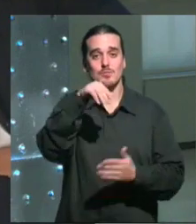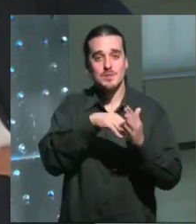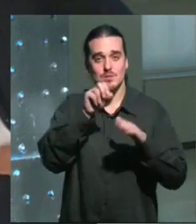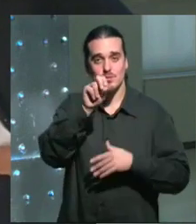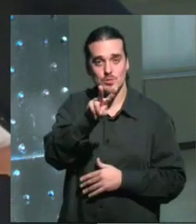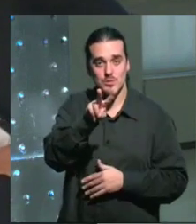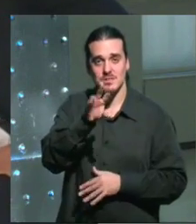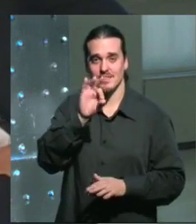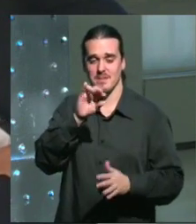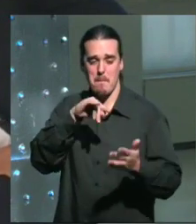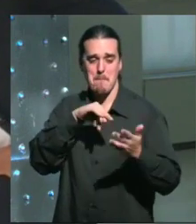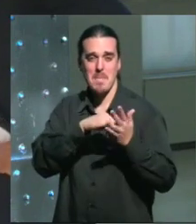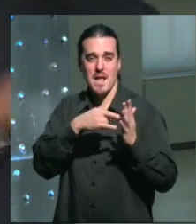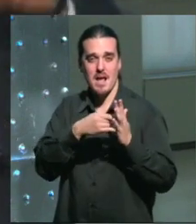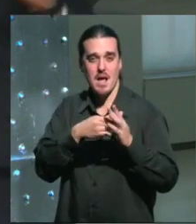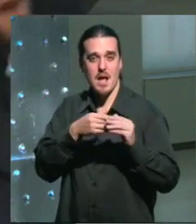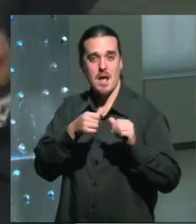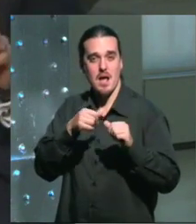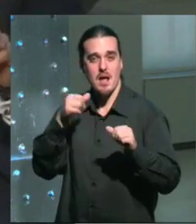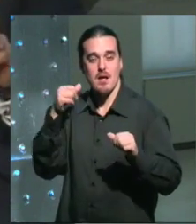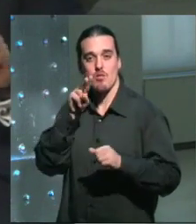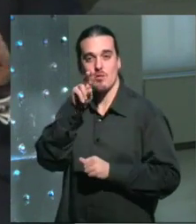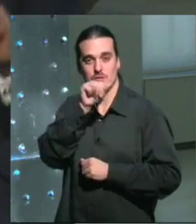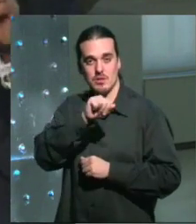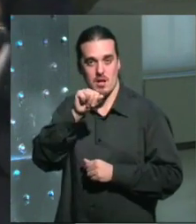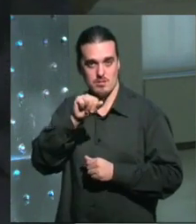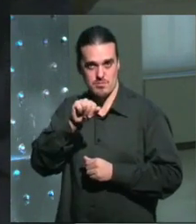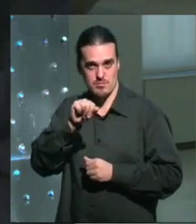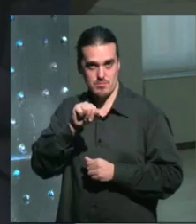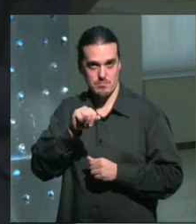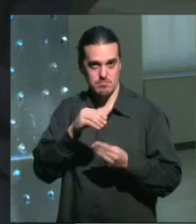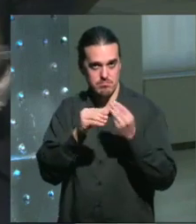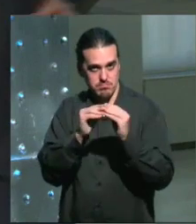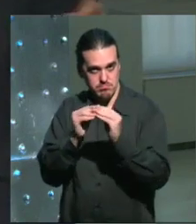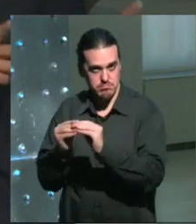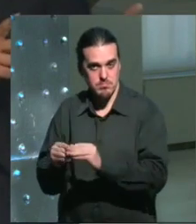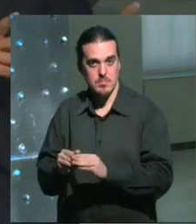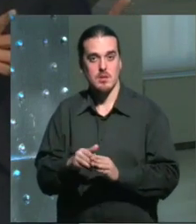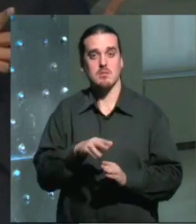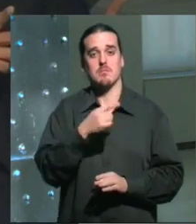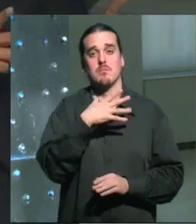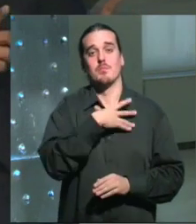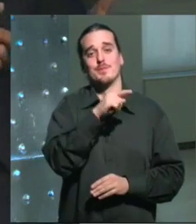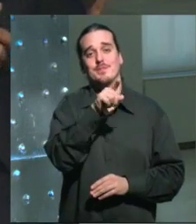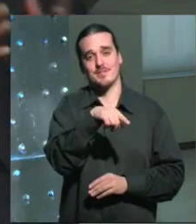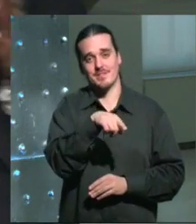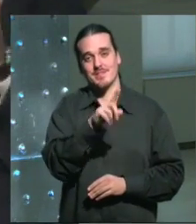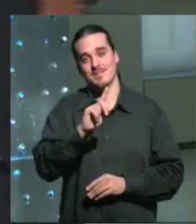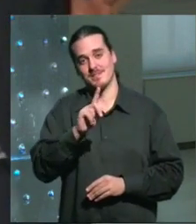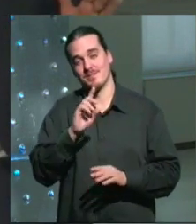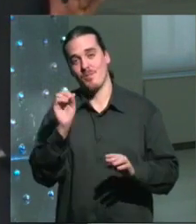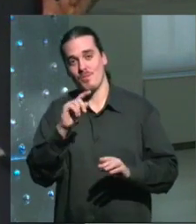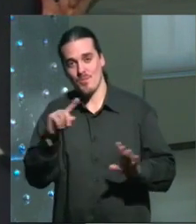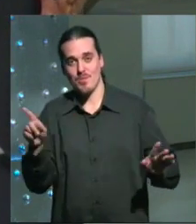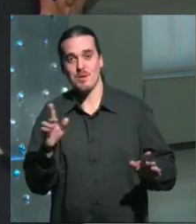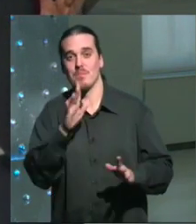de 2 años. O sea que sí y no. Es muy fácil en el 2012, con los resultados del 2008, trazar un